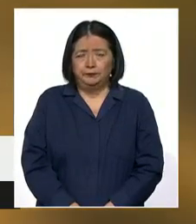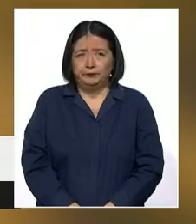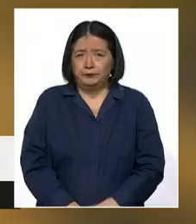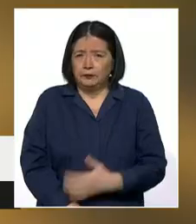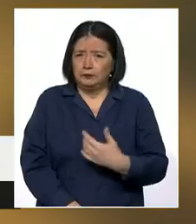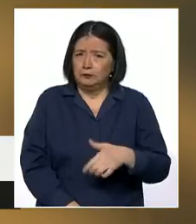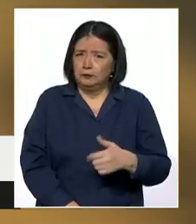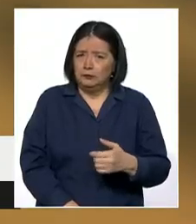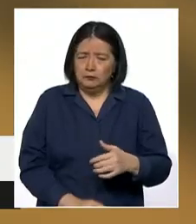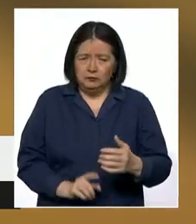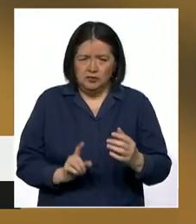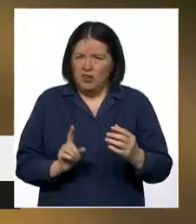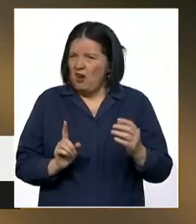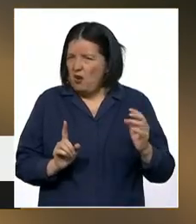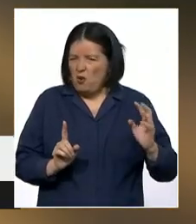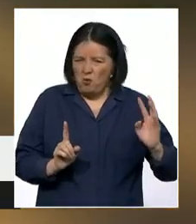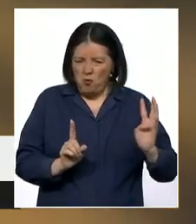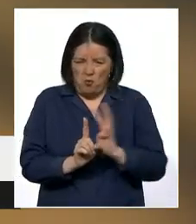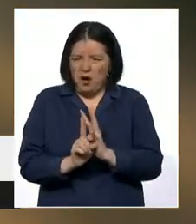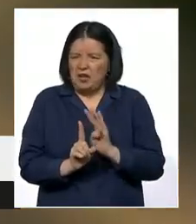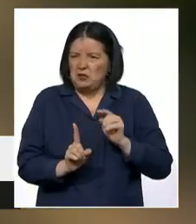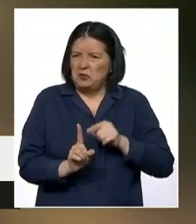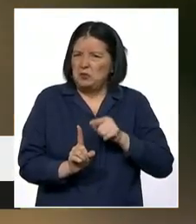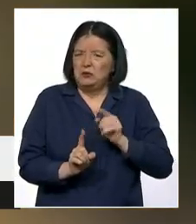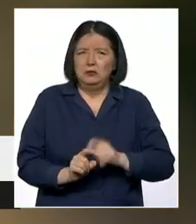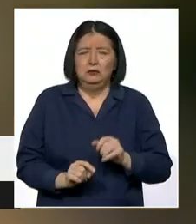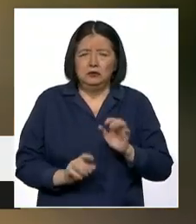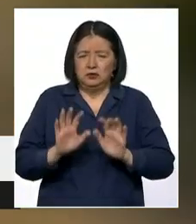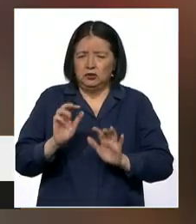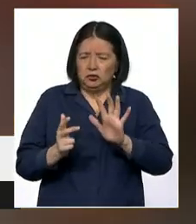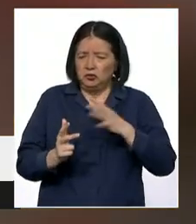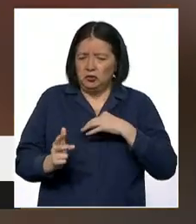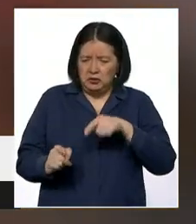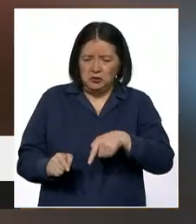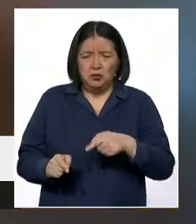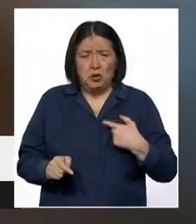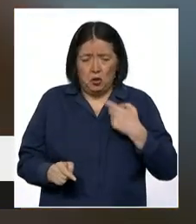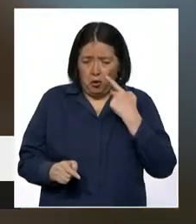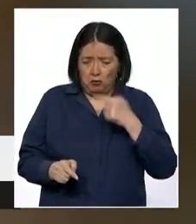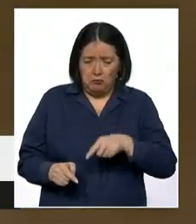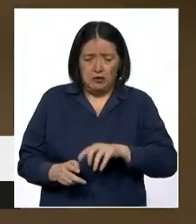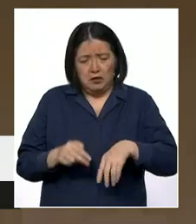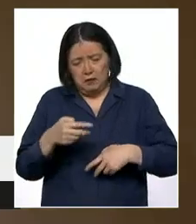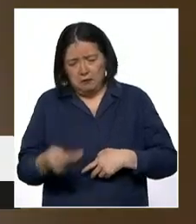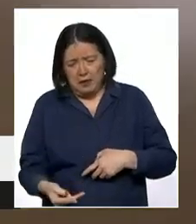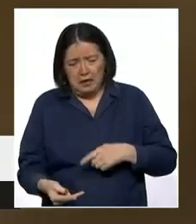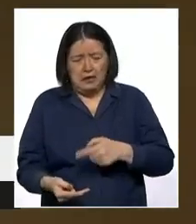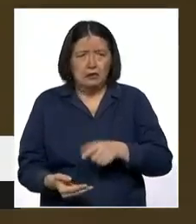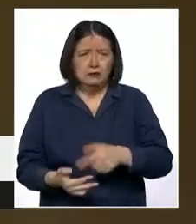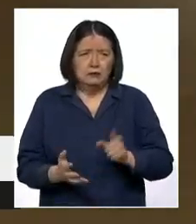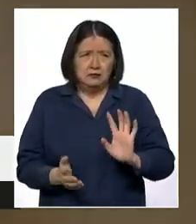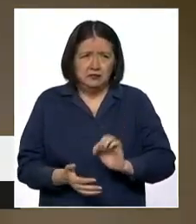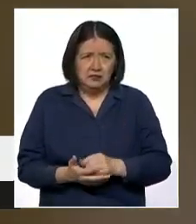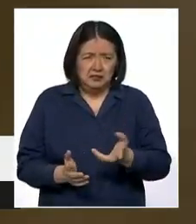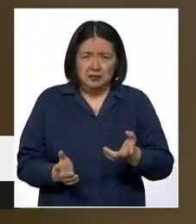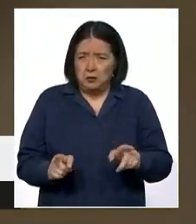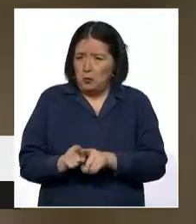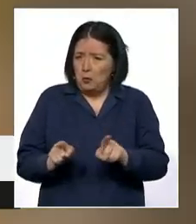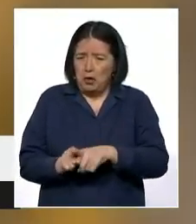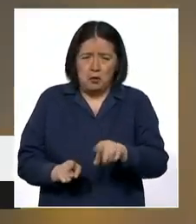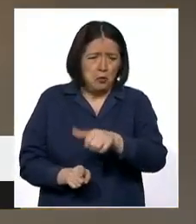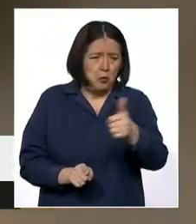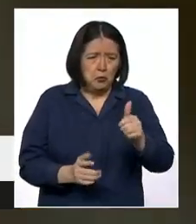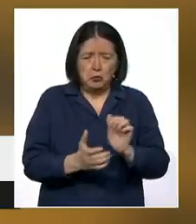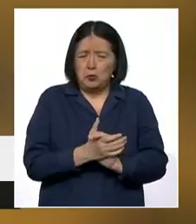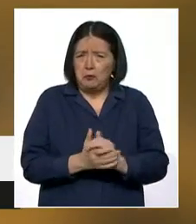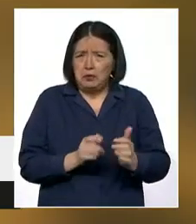Entre cuatro mantienen a Franco de 18 años en el piso. Lo dejan tirado inconsciente y proceden a hacer lo mismo con sus